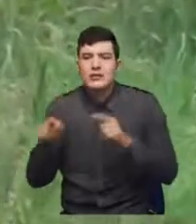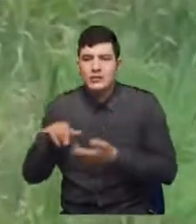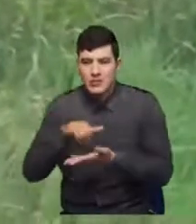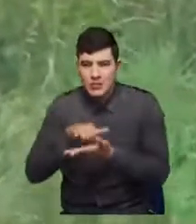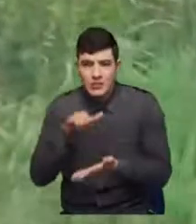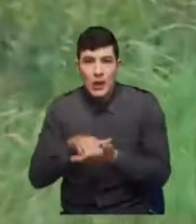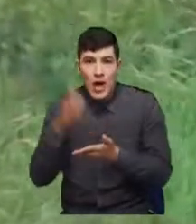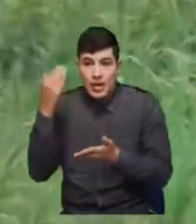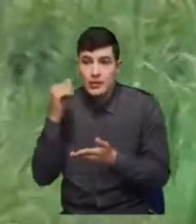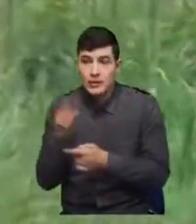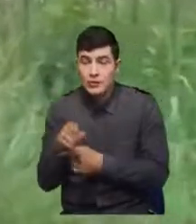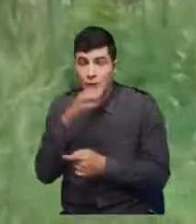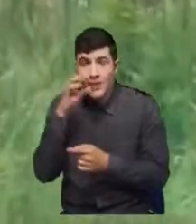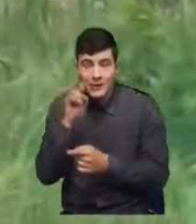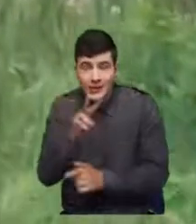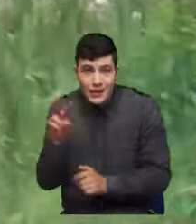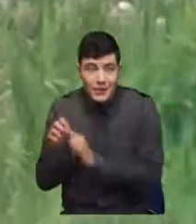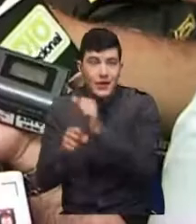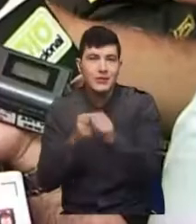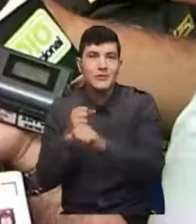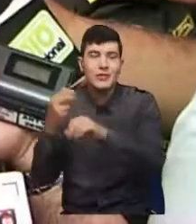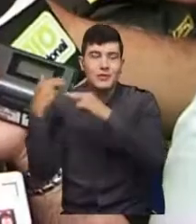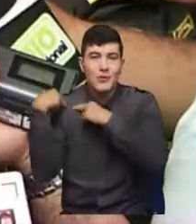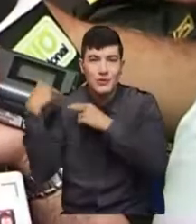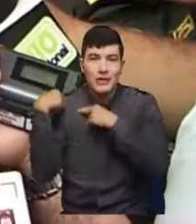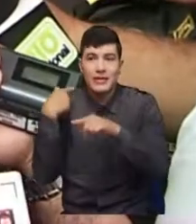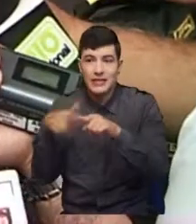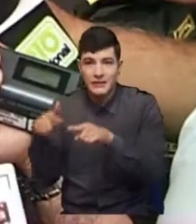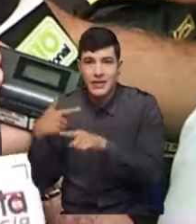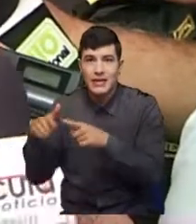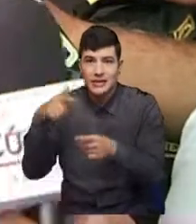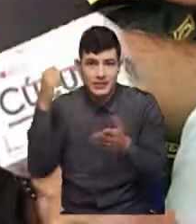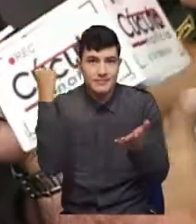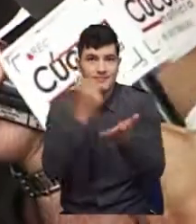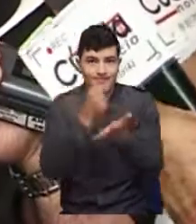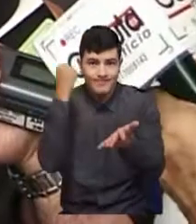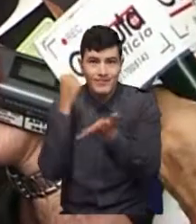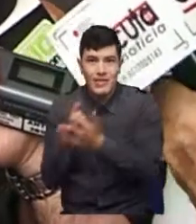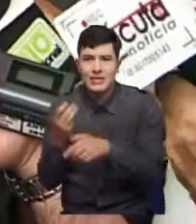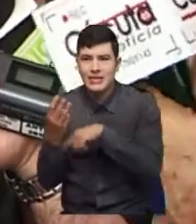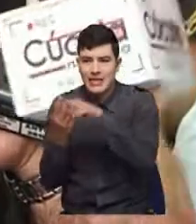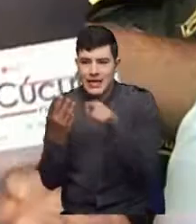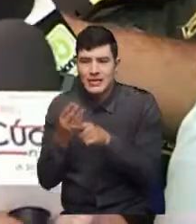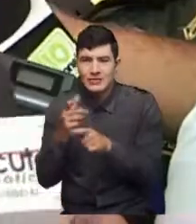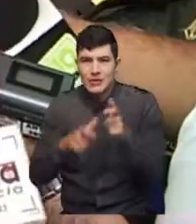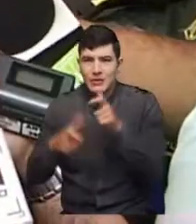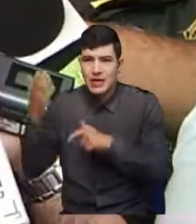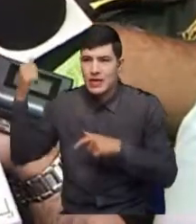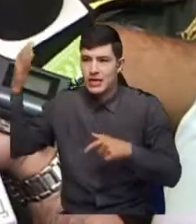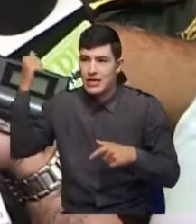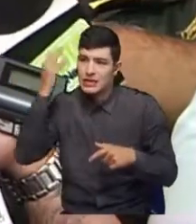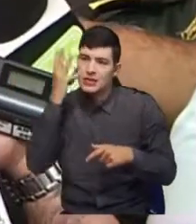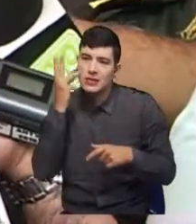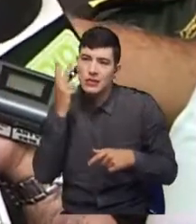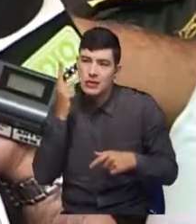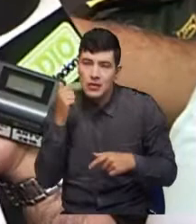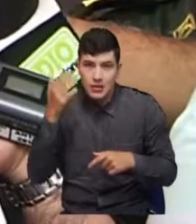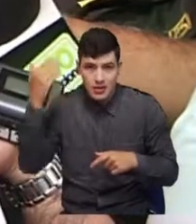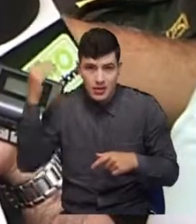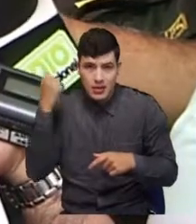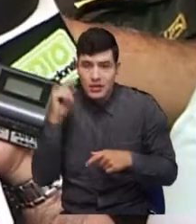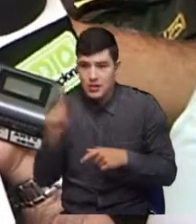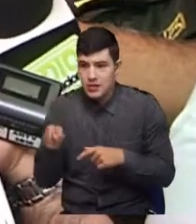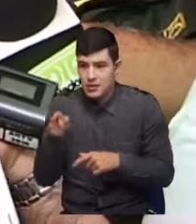podría estar vinculado tres sujetos que en días próximos pasados se